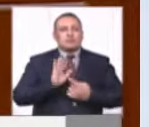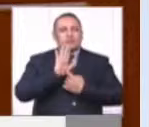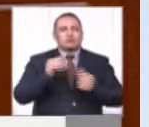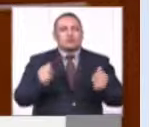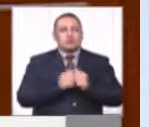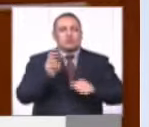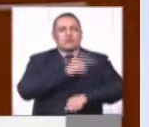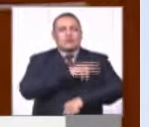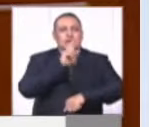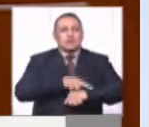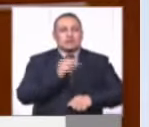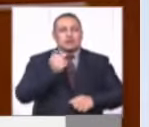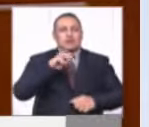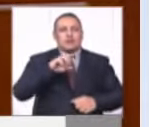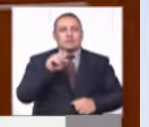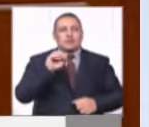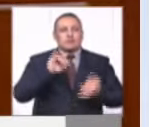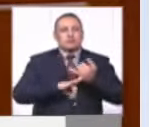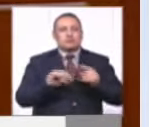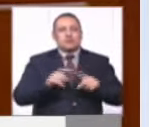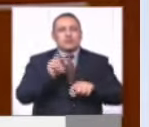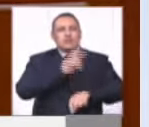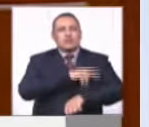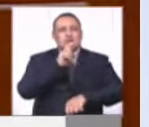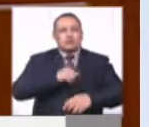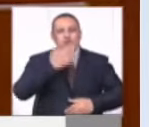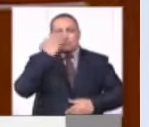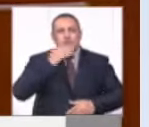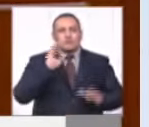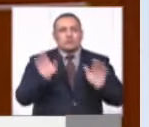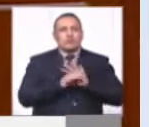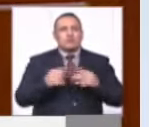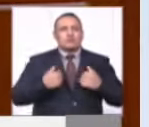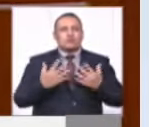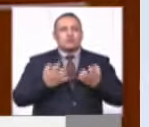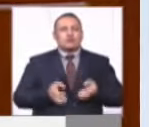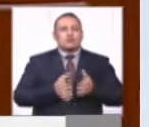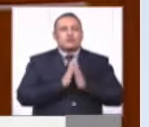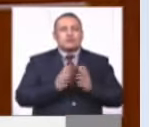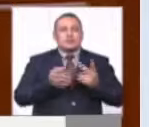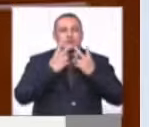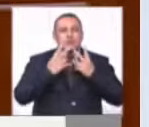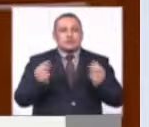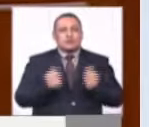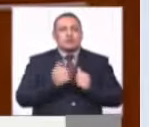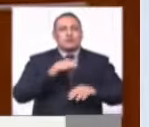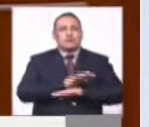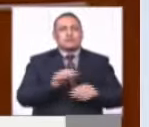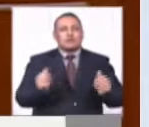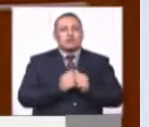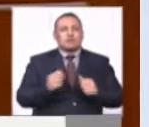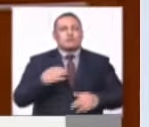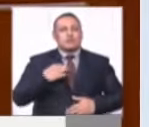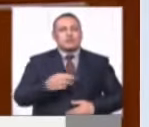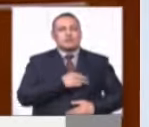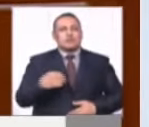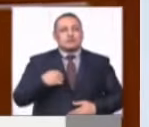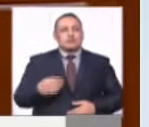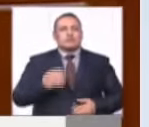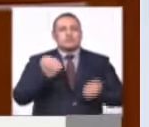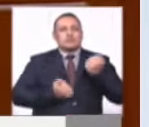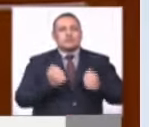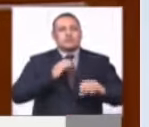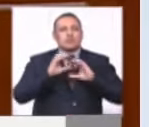representante de la región Amazonas, una región olvidada, quiero pedir a través de esta tarde al señor ministro